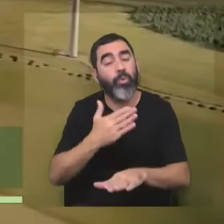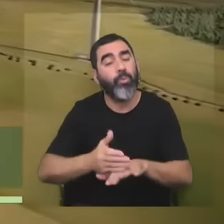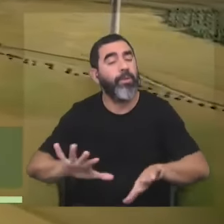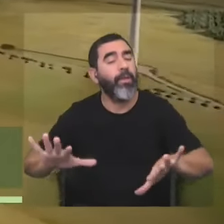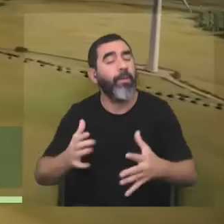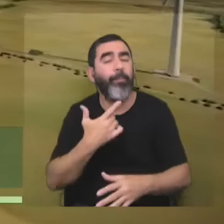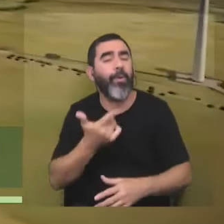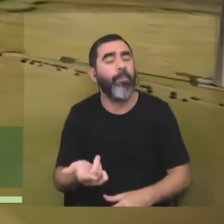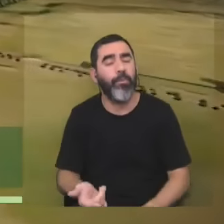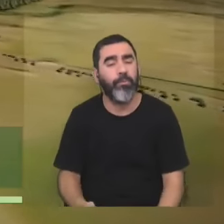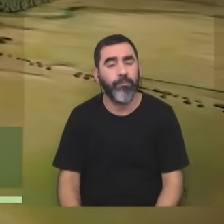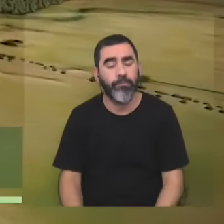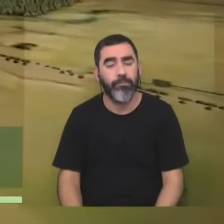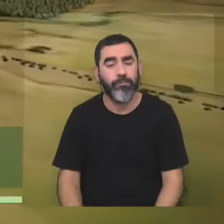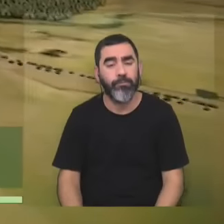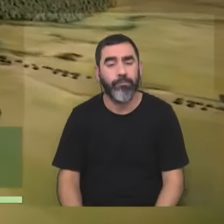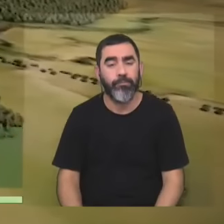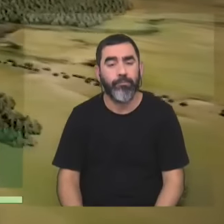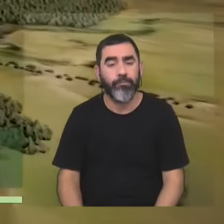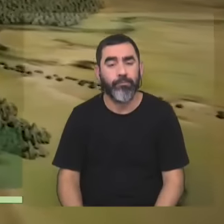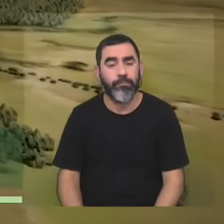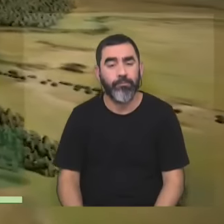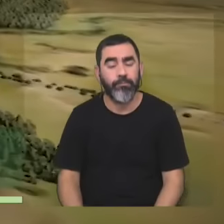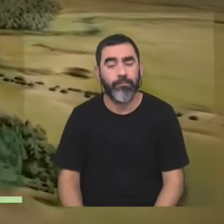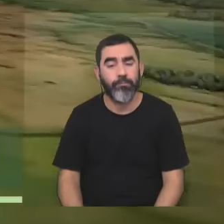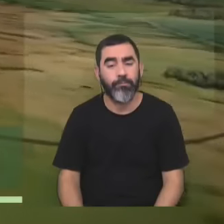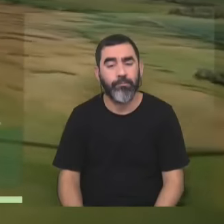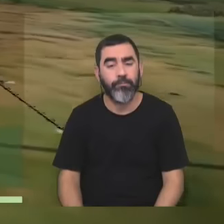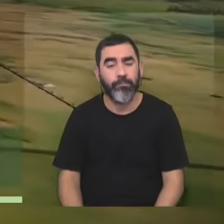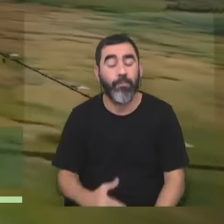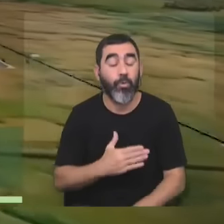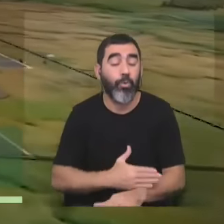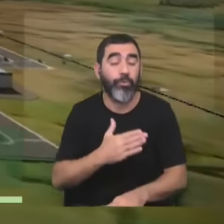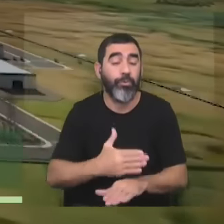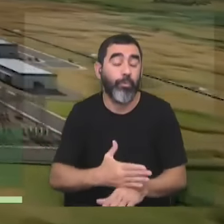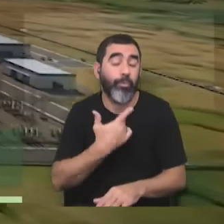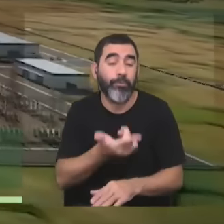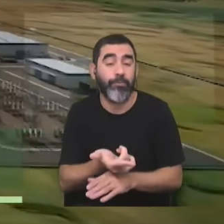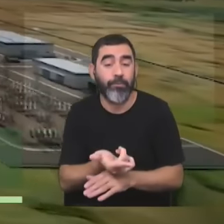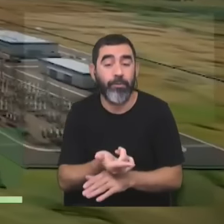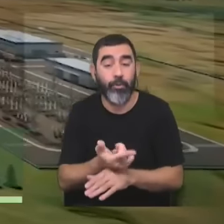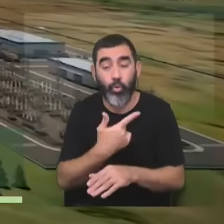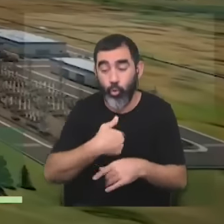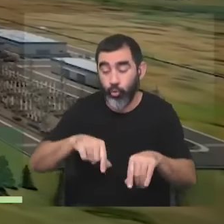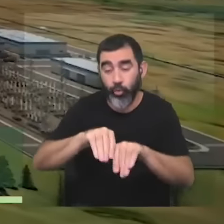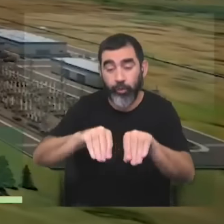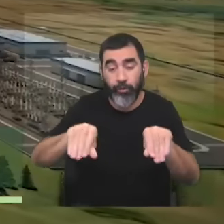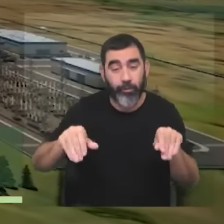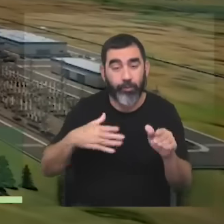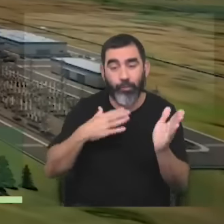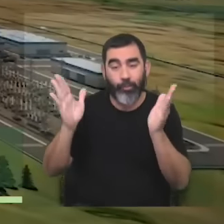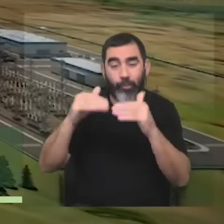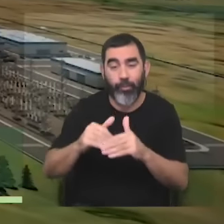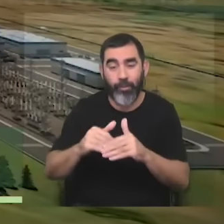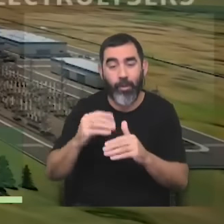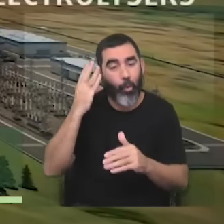pueden ustedes estar estar viendo Cuál es el impacto la consecuencia Impact impactos somos territorio no nos podemos desligar